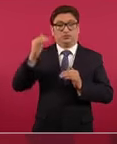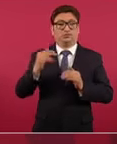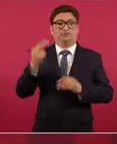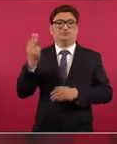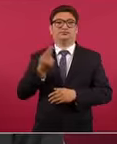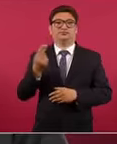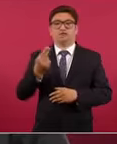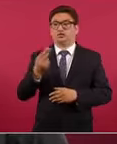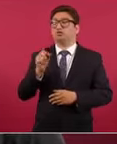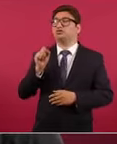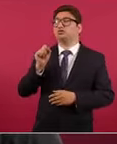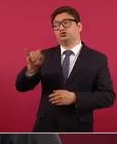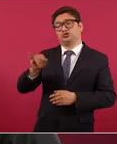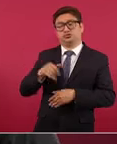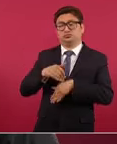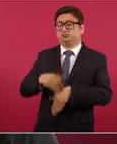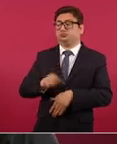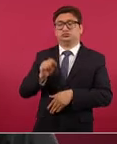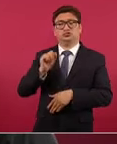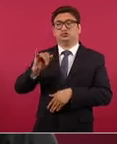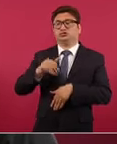decir sí a todo